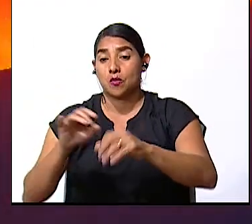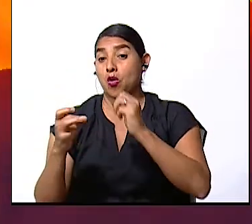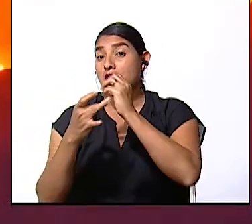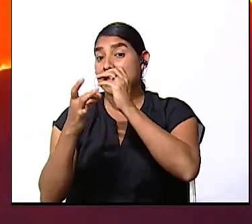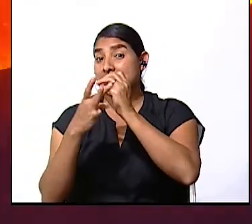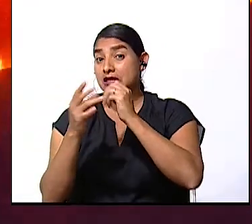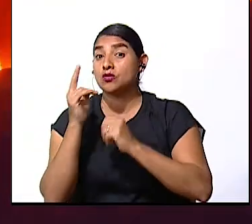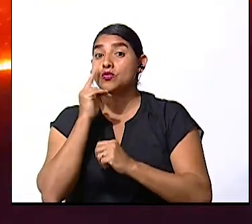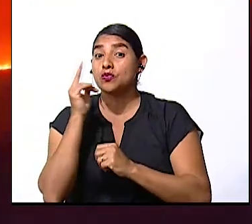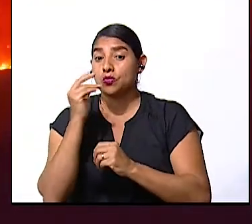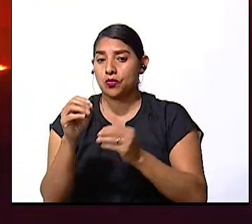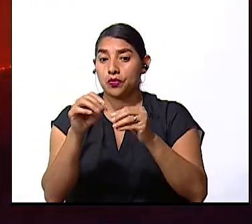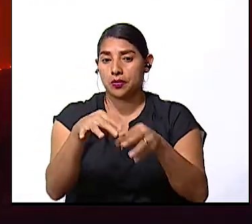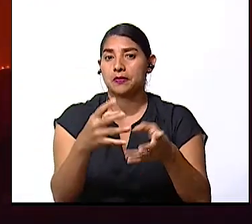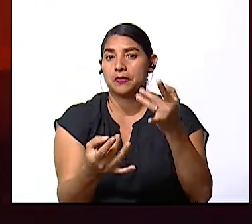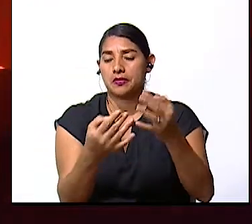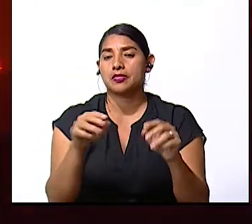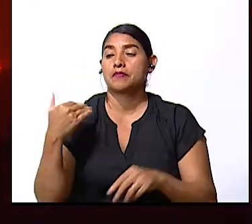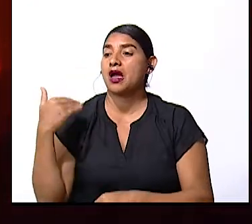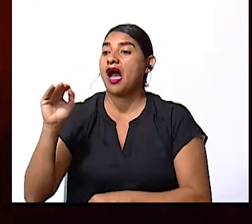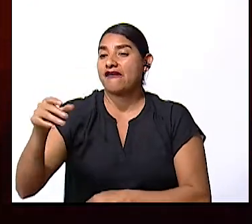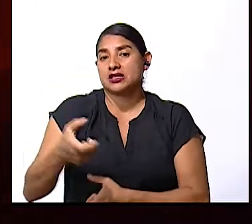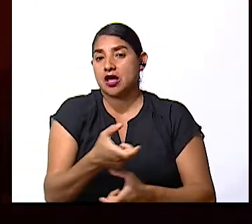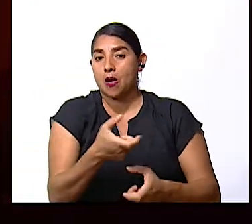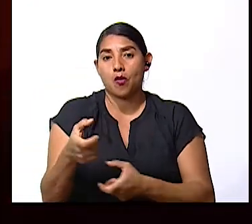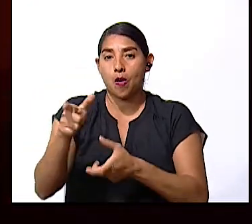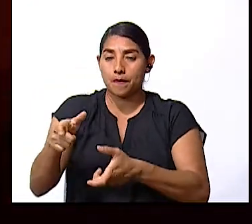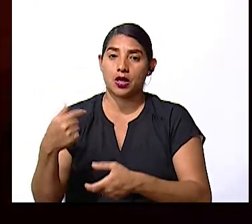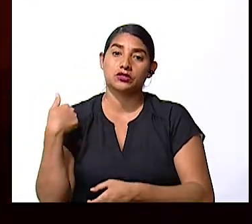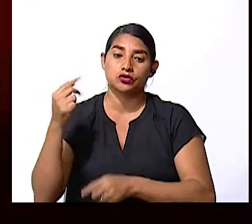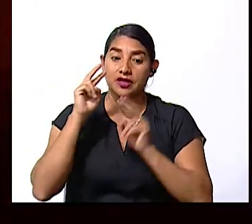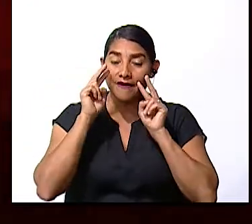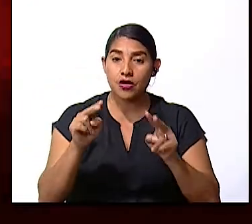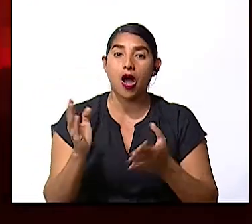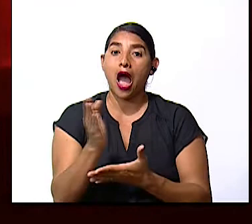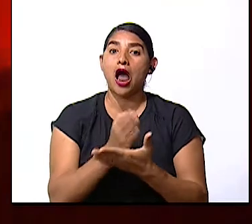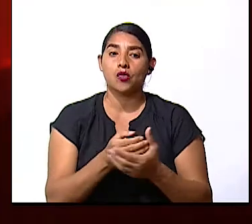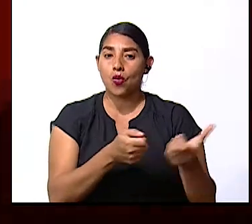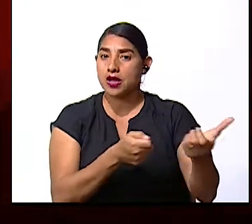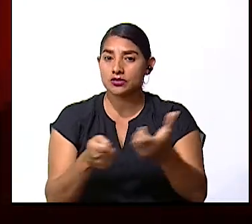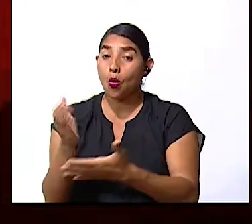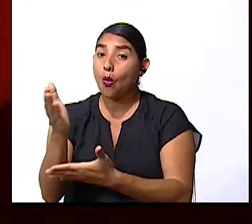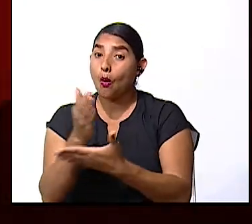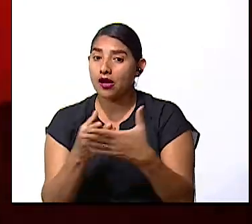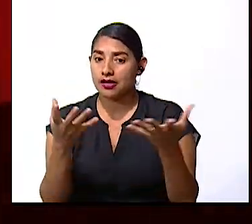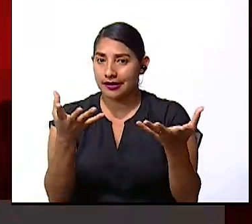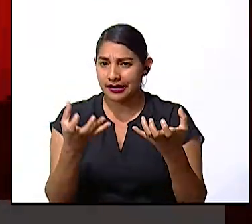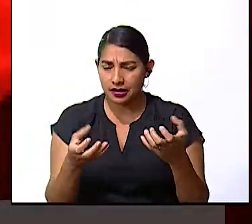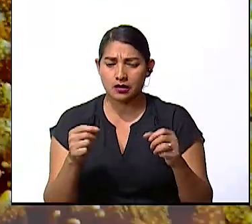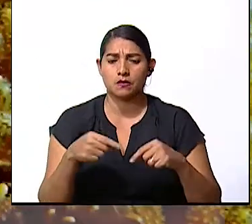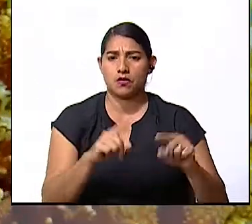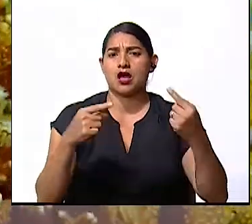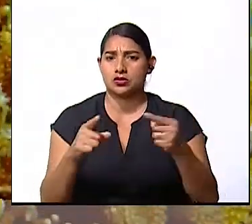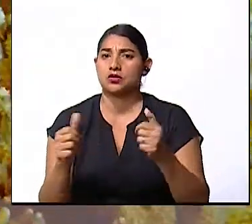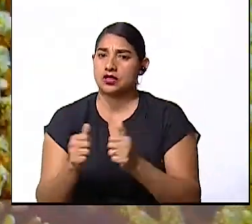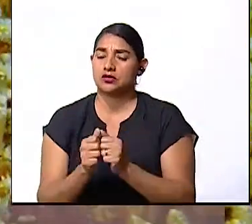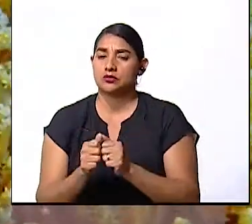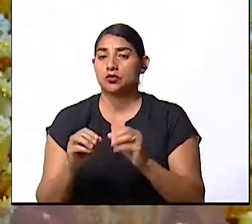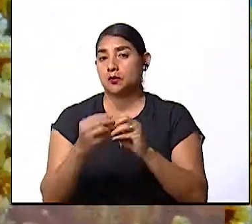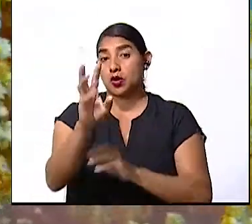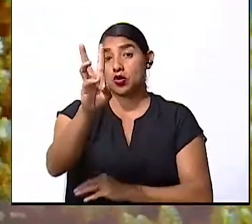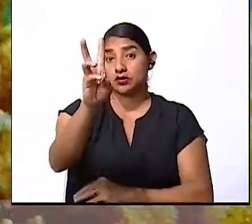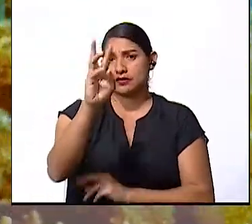o colillas. Asimismo, avisa a los bomberos enseguida si ves un incendio o alguien que quiera provocarlo.